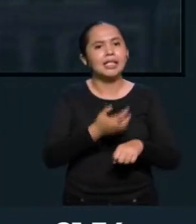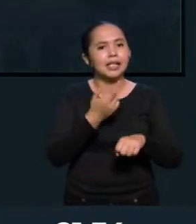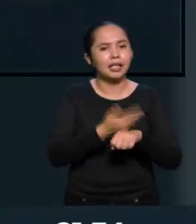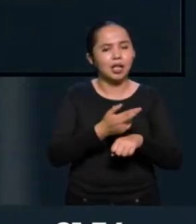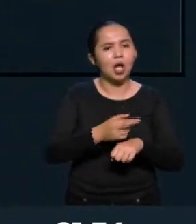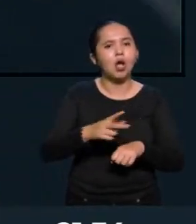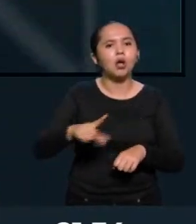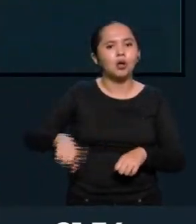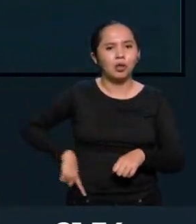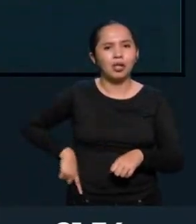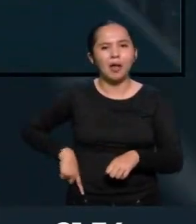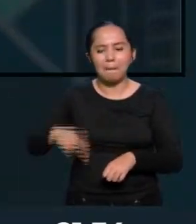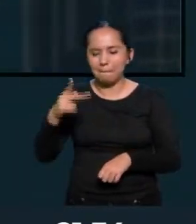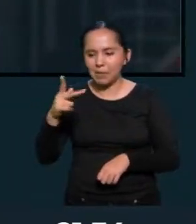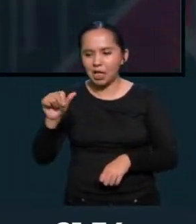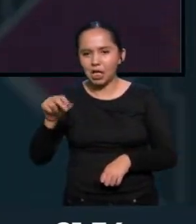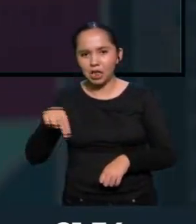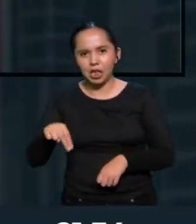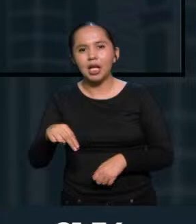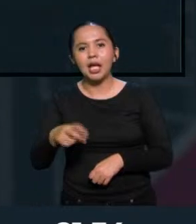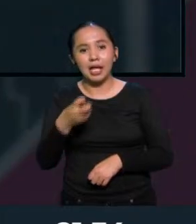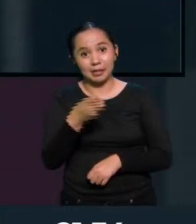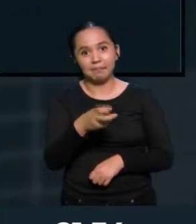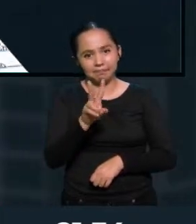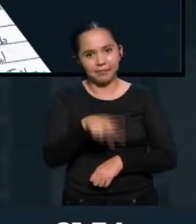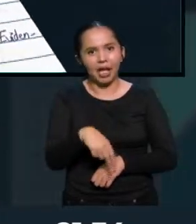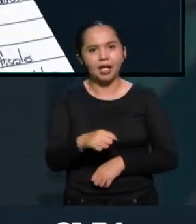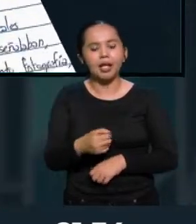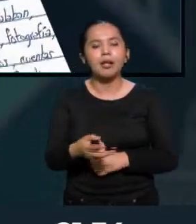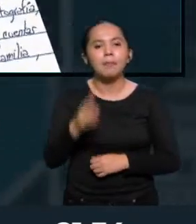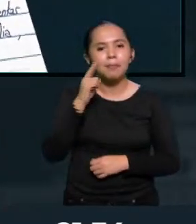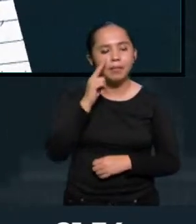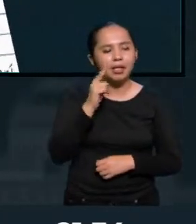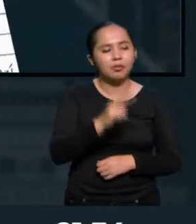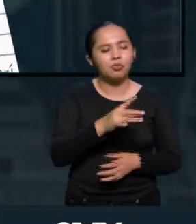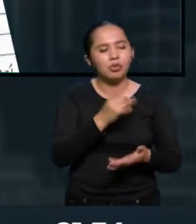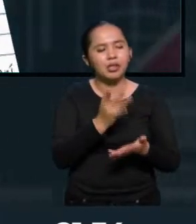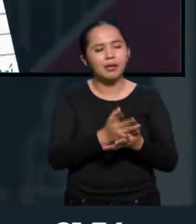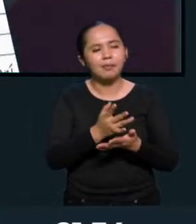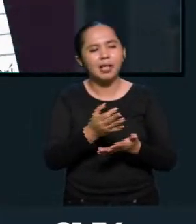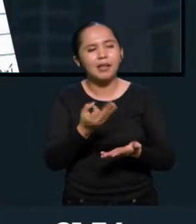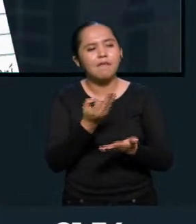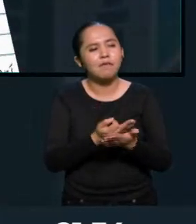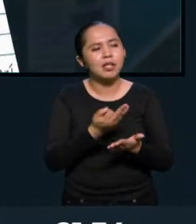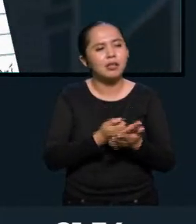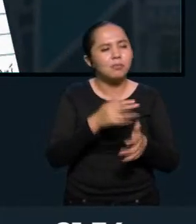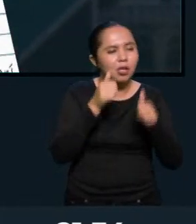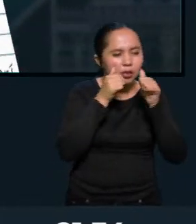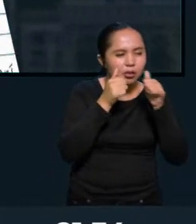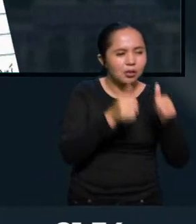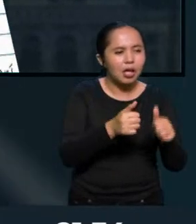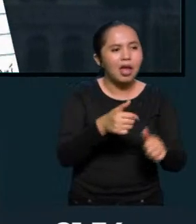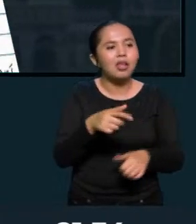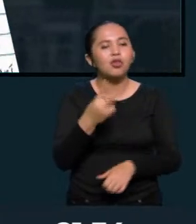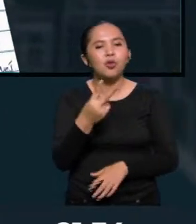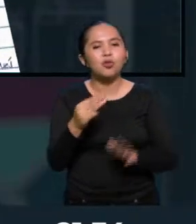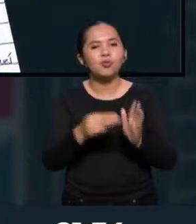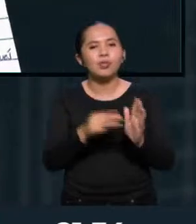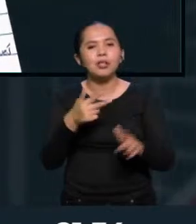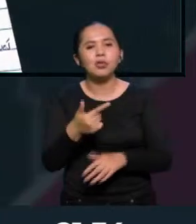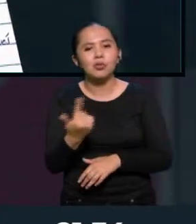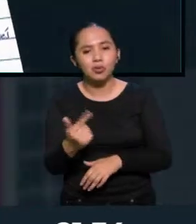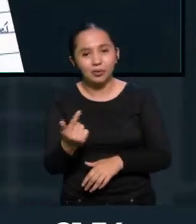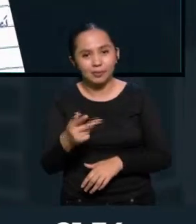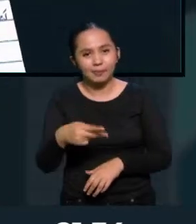de los gobiernos panistas, porque es una realidad, solamente se podía checar sus finanzas hasta el año 2012. Pero